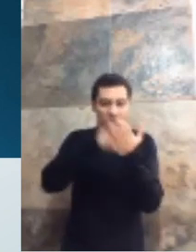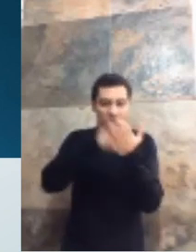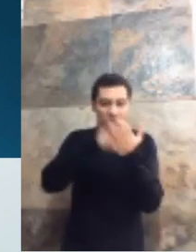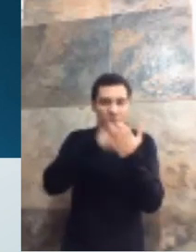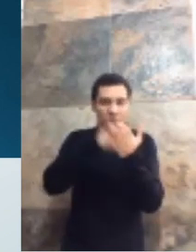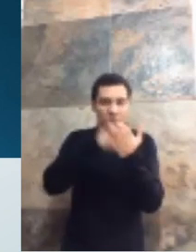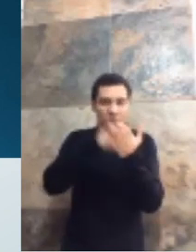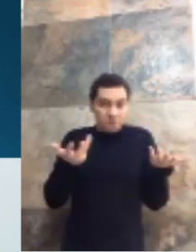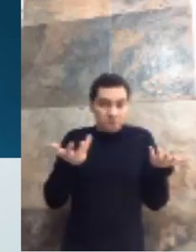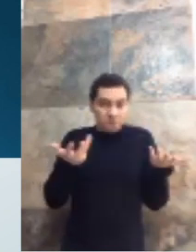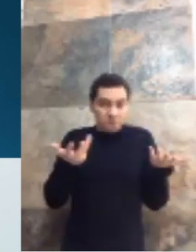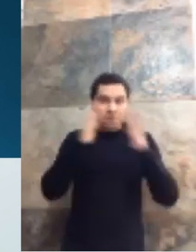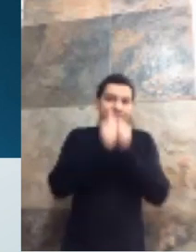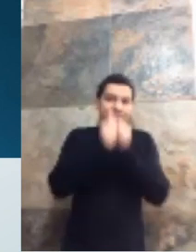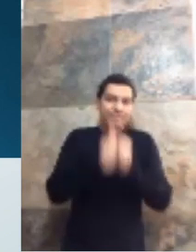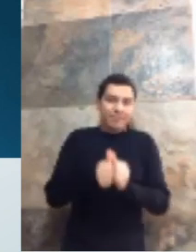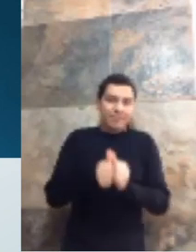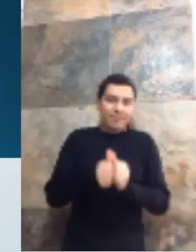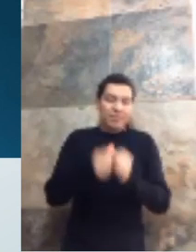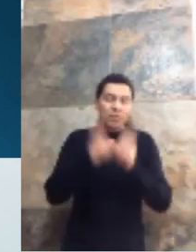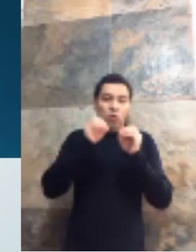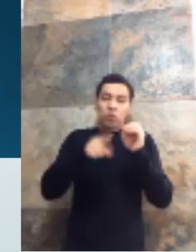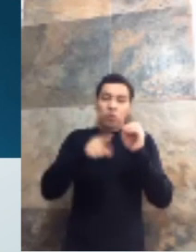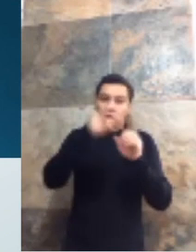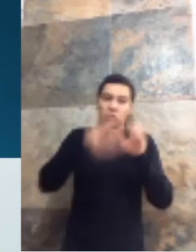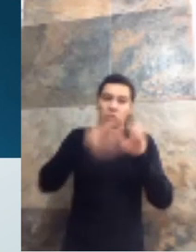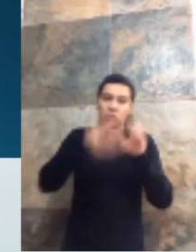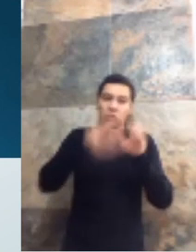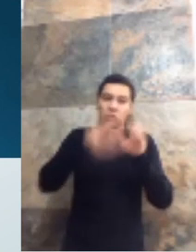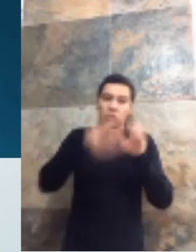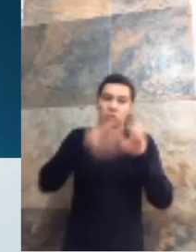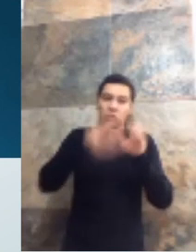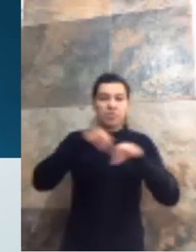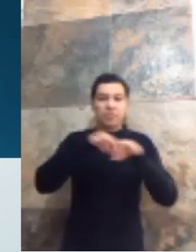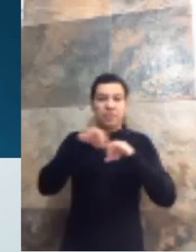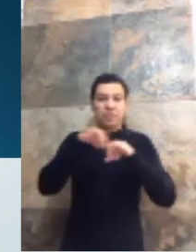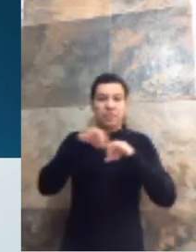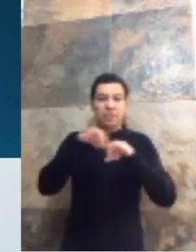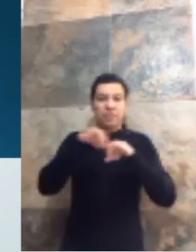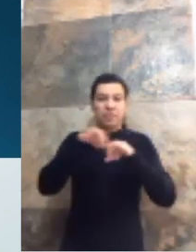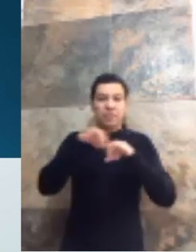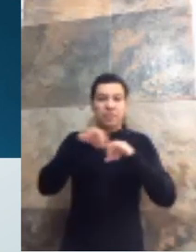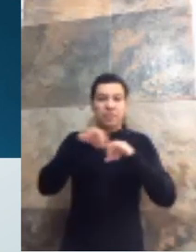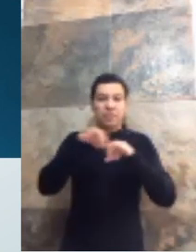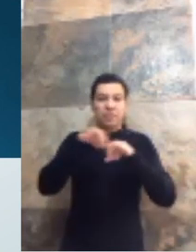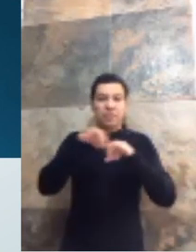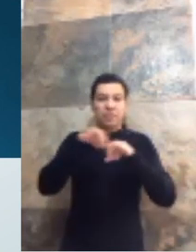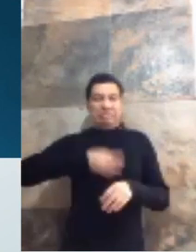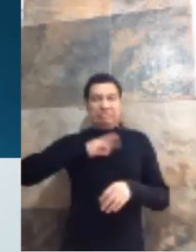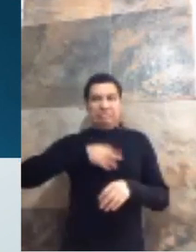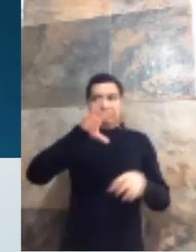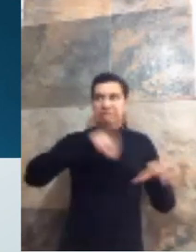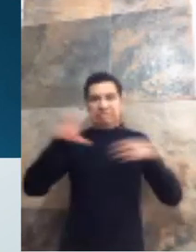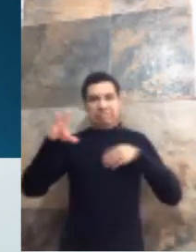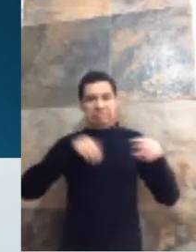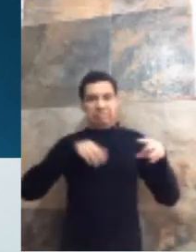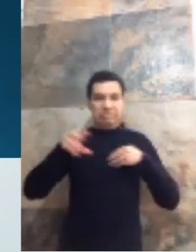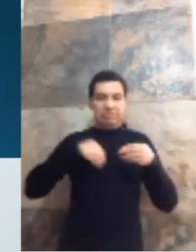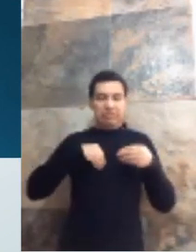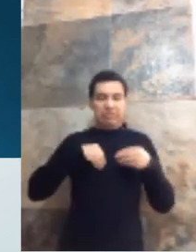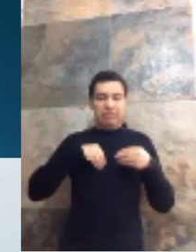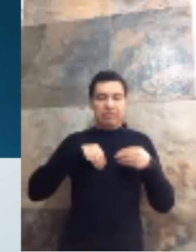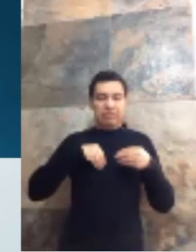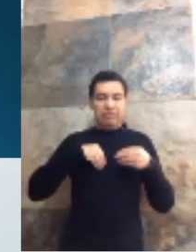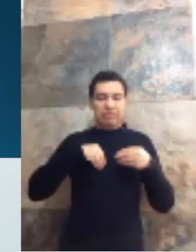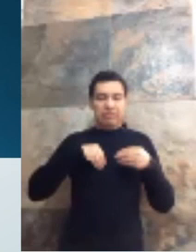tiene que salir a trabajar y por lo tanto exponerse a reinfecciones o a contagios, de todas maneras, si nosotros observamos